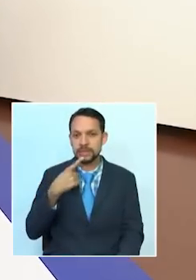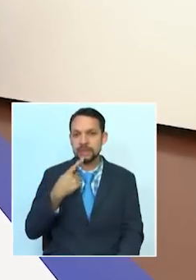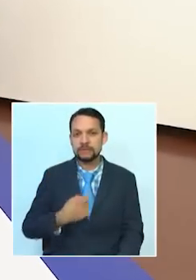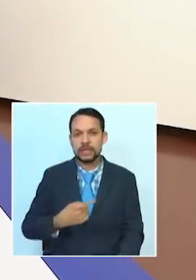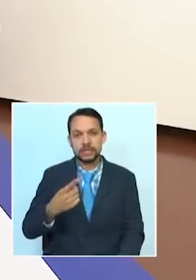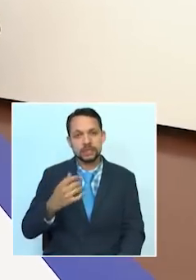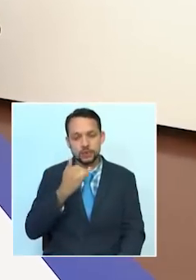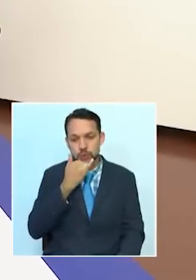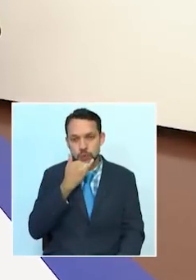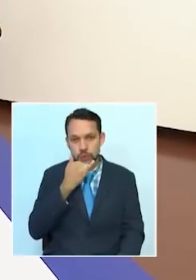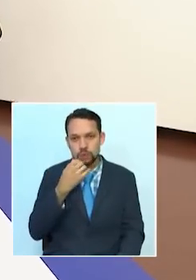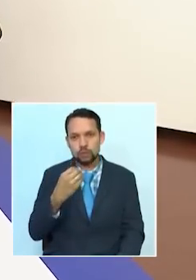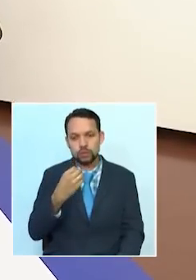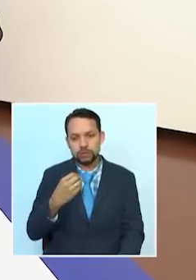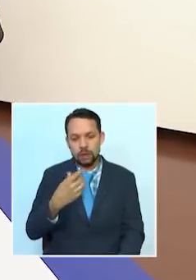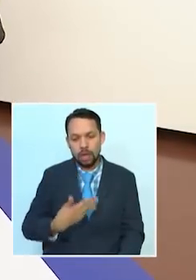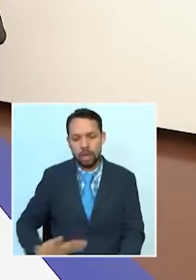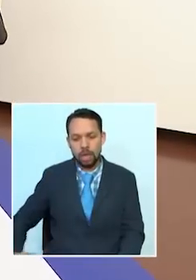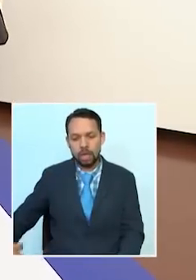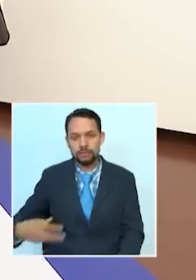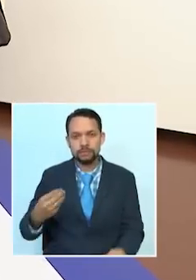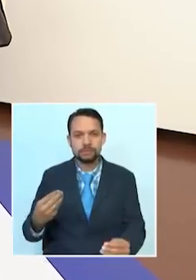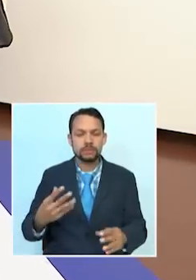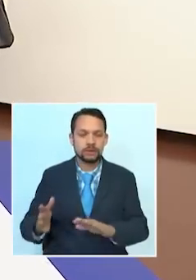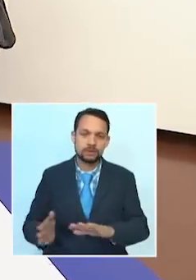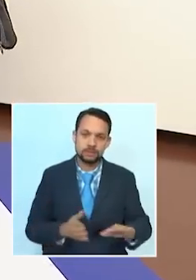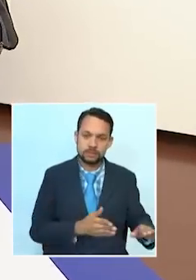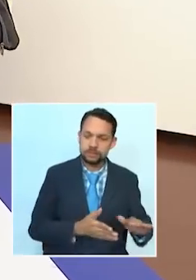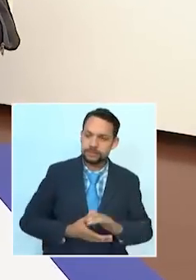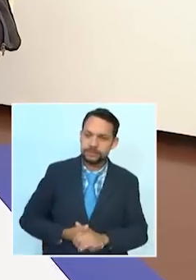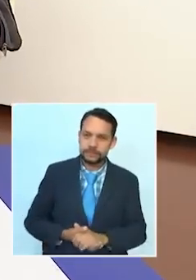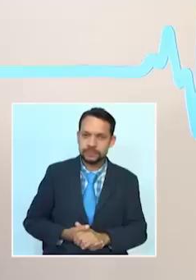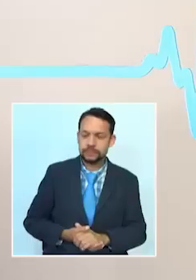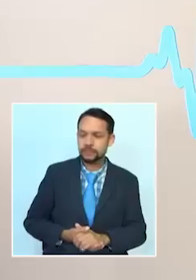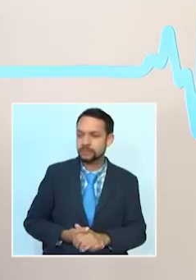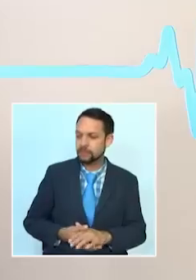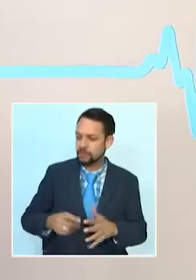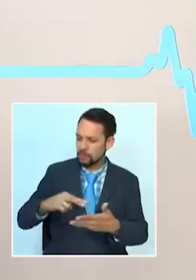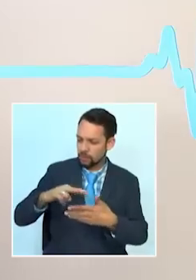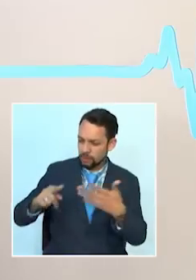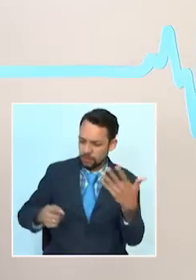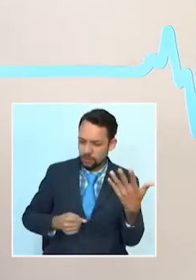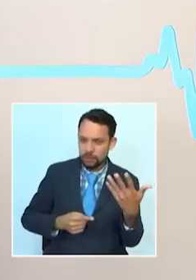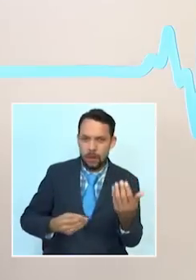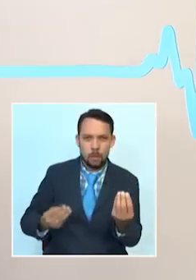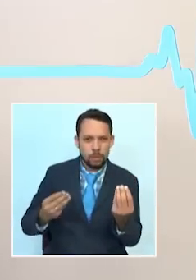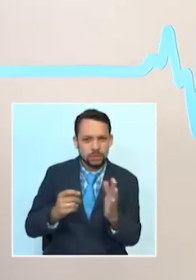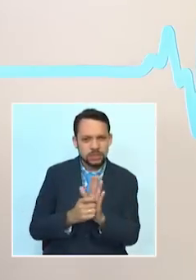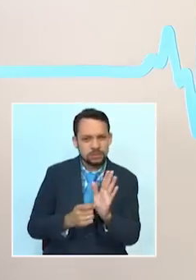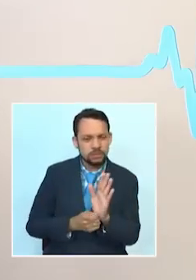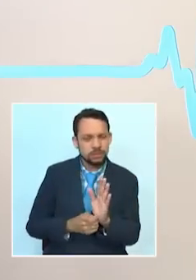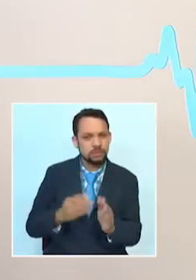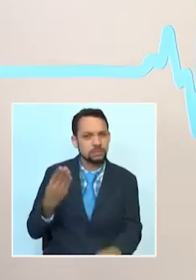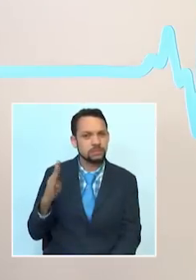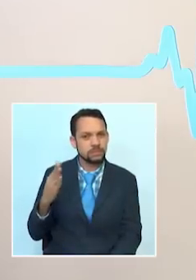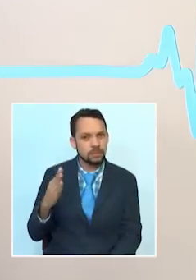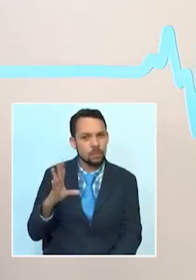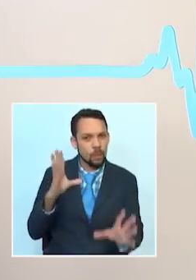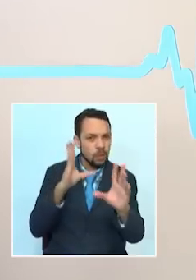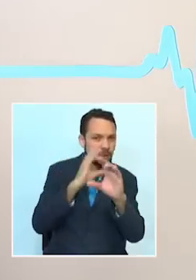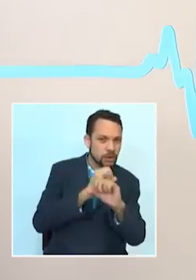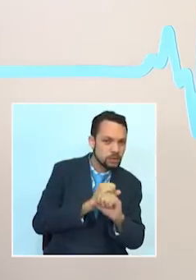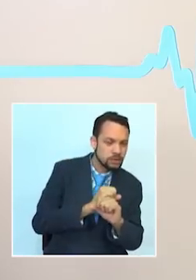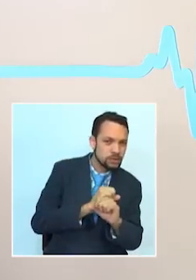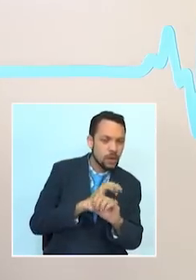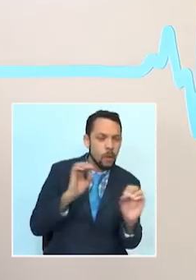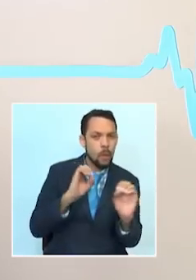bueno eh aquí se hay que hay que ver varias cosas uno voy mucho al baño orinar en la noche Ho voy